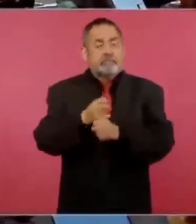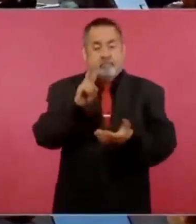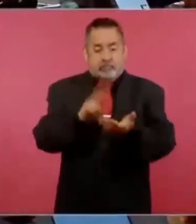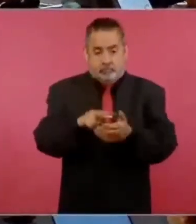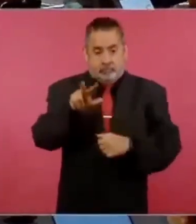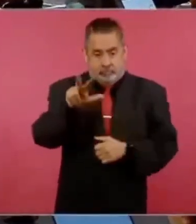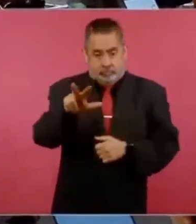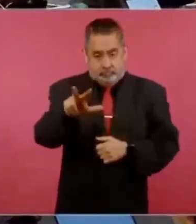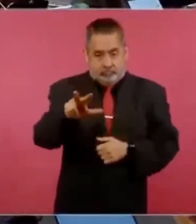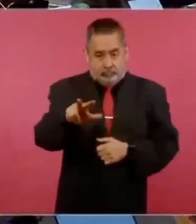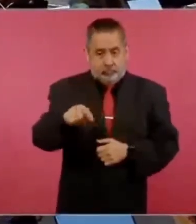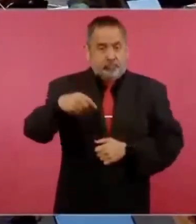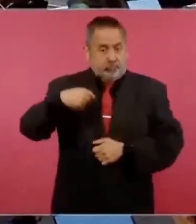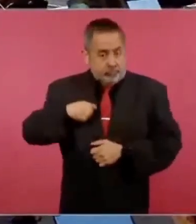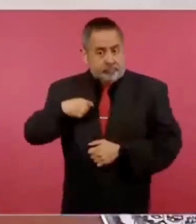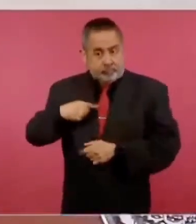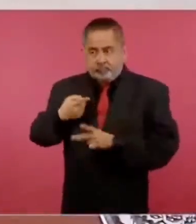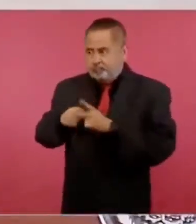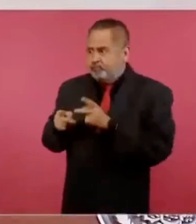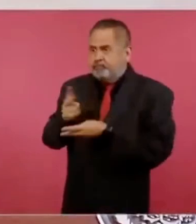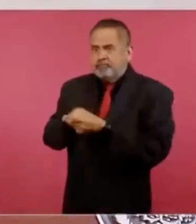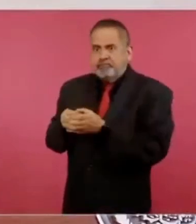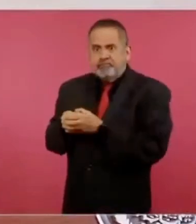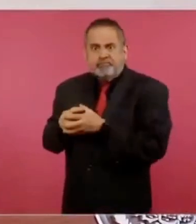y empezamos nosotros a crecer,